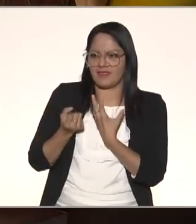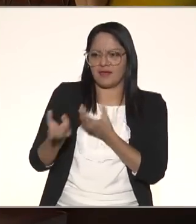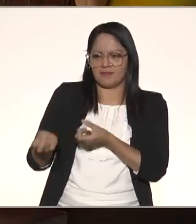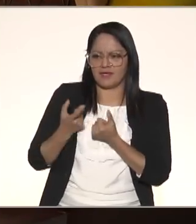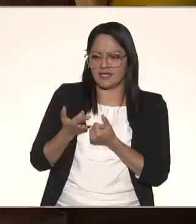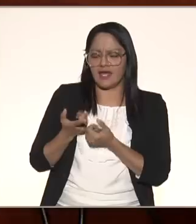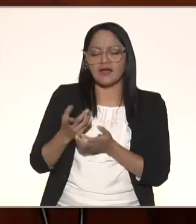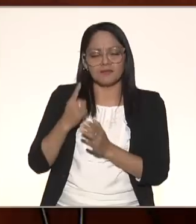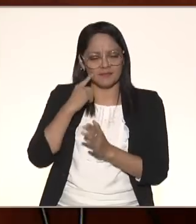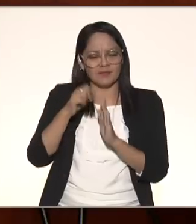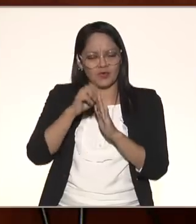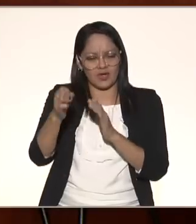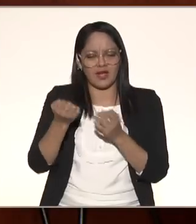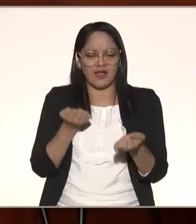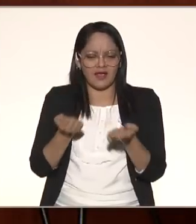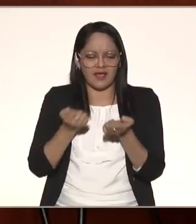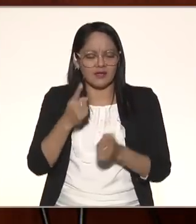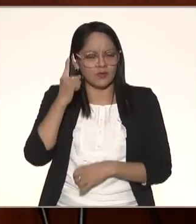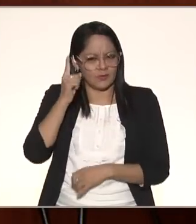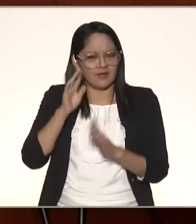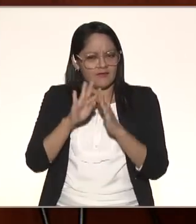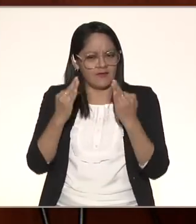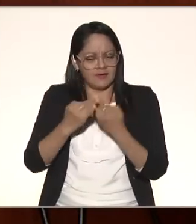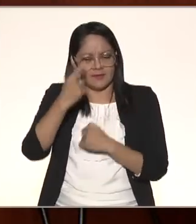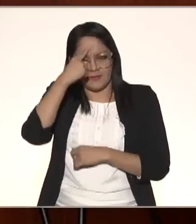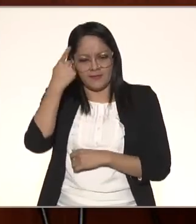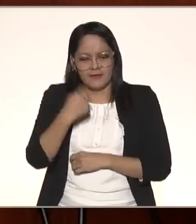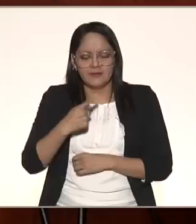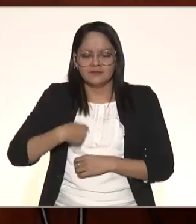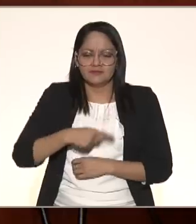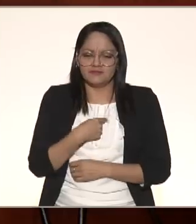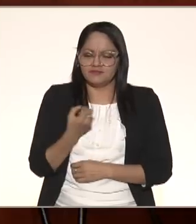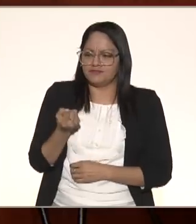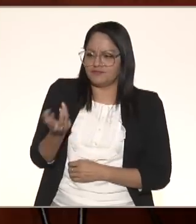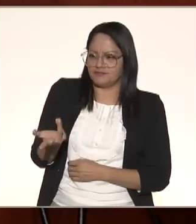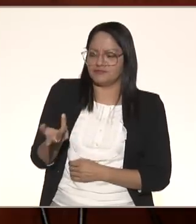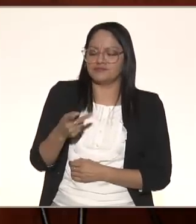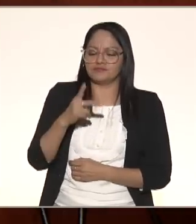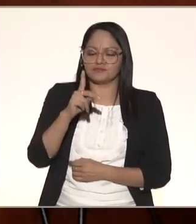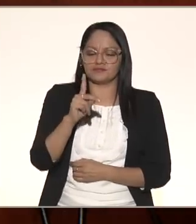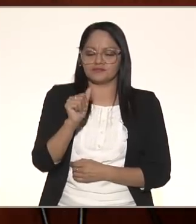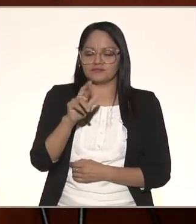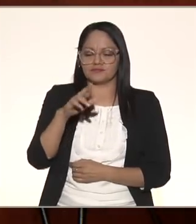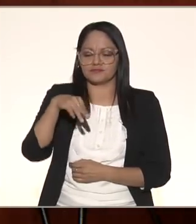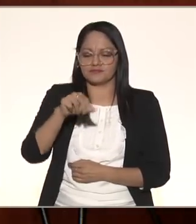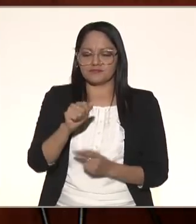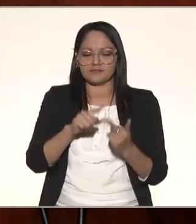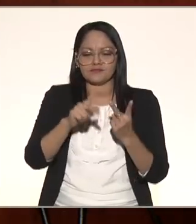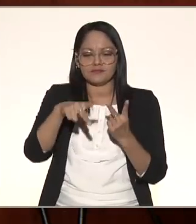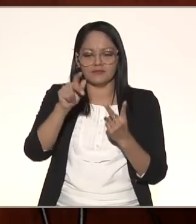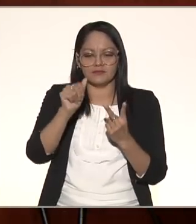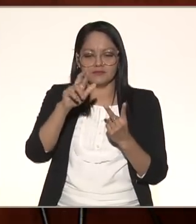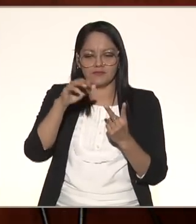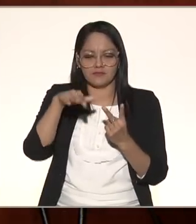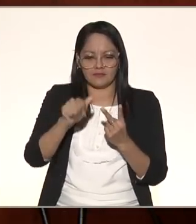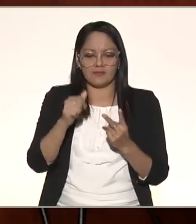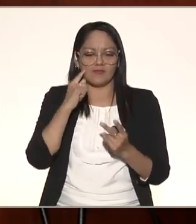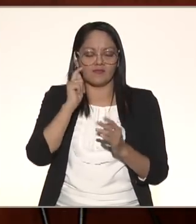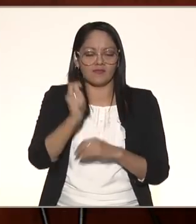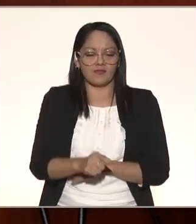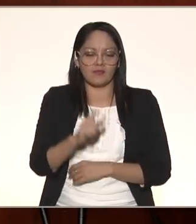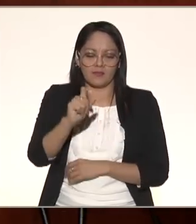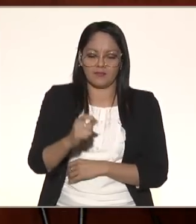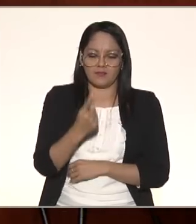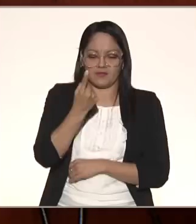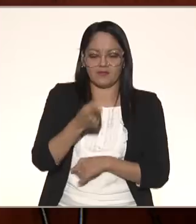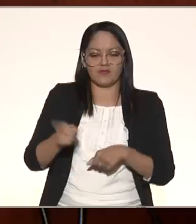ejercicios hablando de ejercicios hay una forma de activar la rueda del Dharma y el Karma a ver podemos hacer durante 21 días el